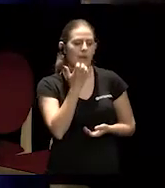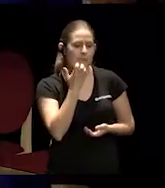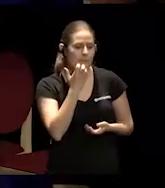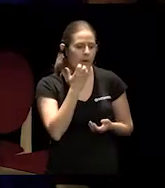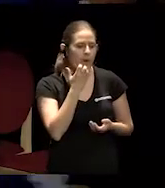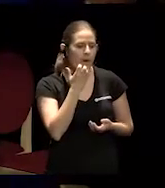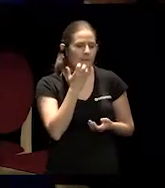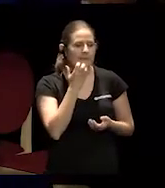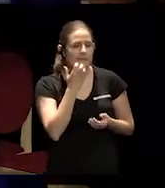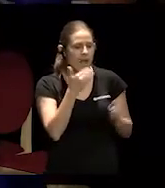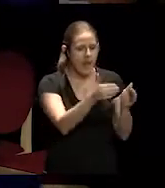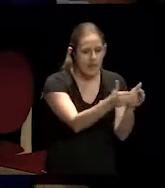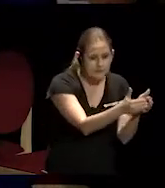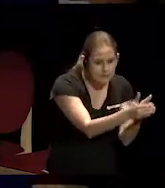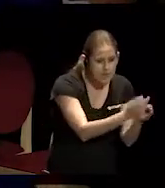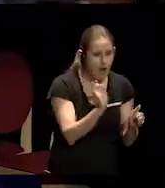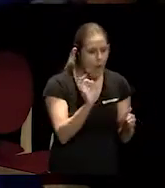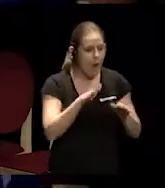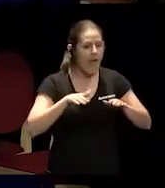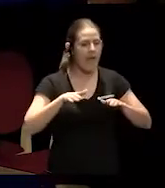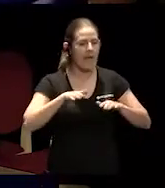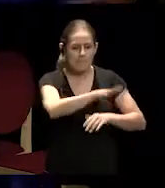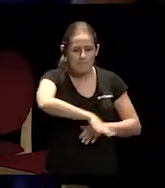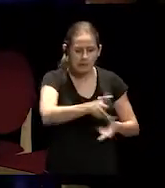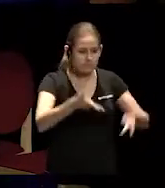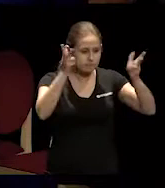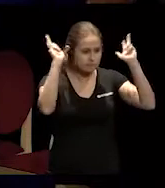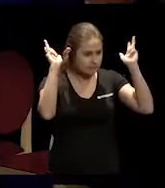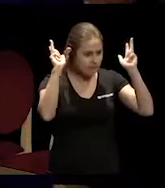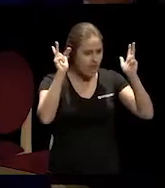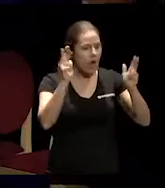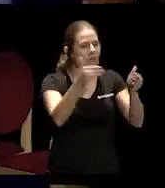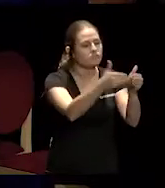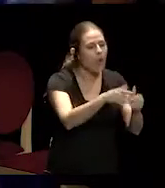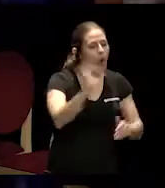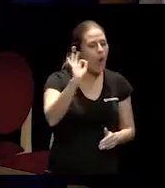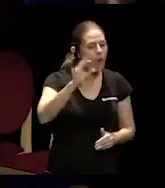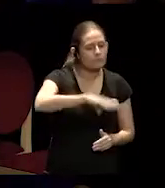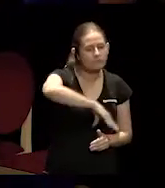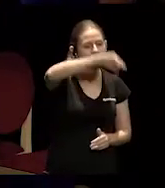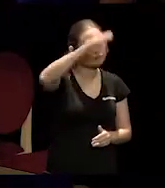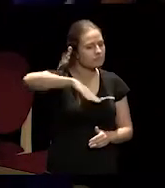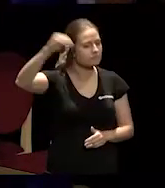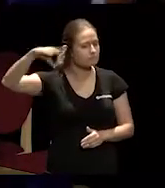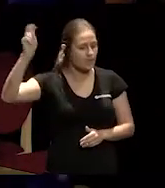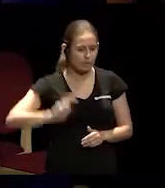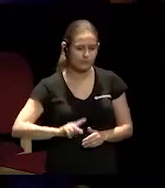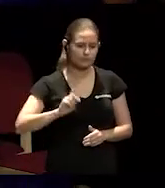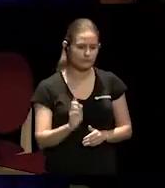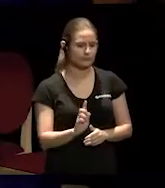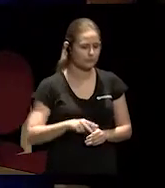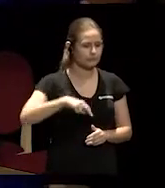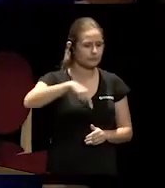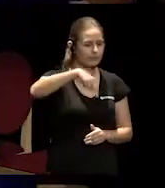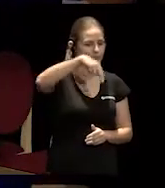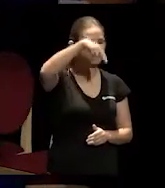los escollos que aparecían en los espacios abiertos? Es decir, teniendo una disfuncionalidad de movimiento, yo podía tener... Entonces teníamos